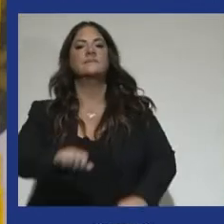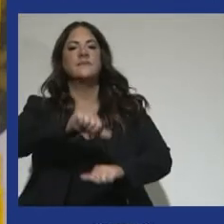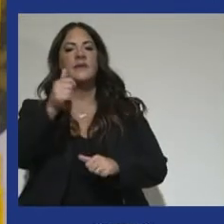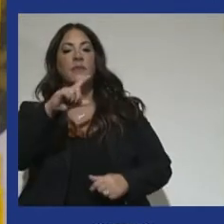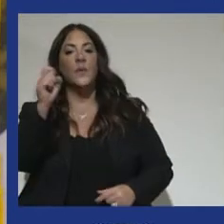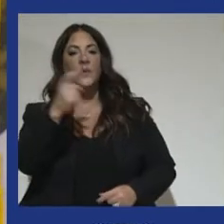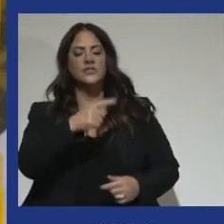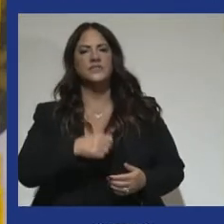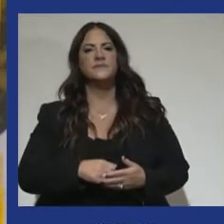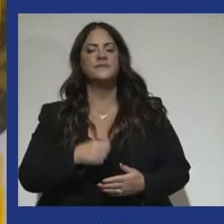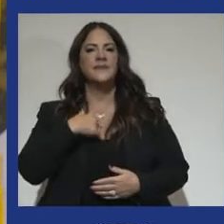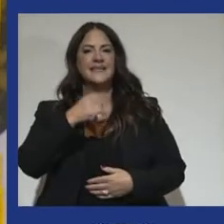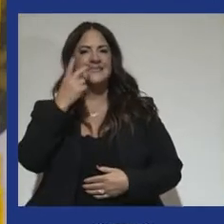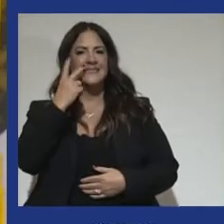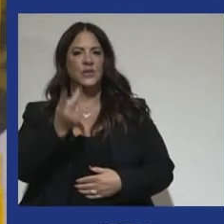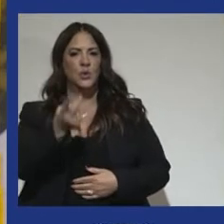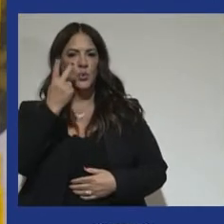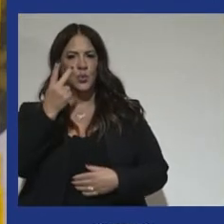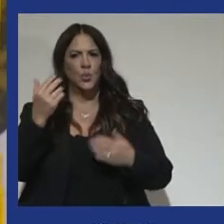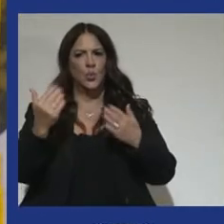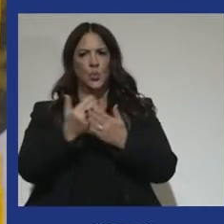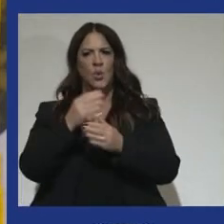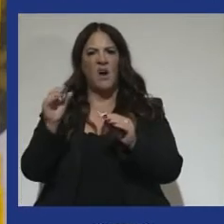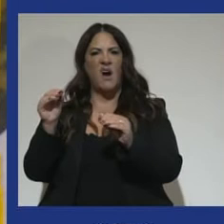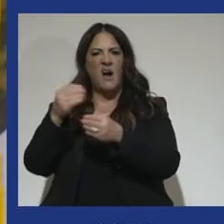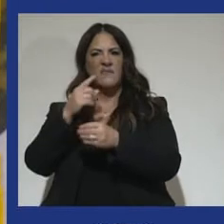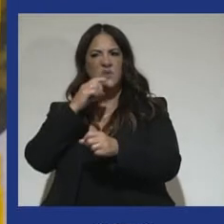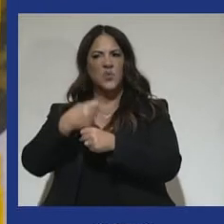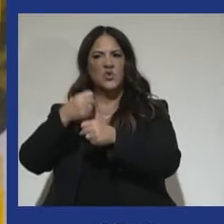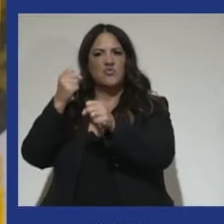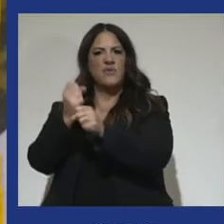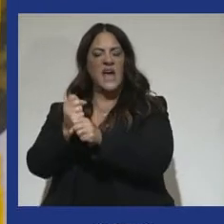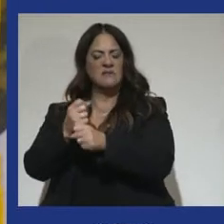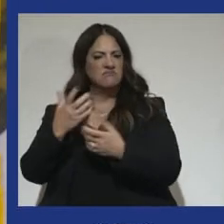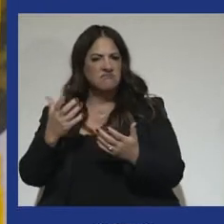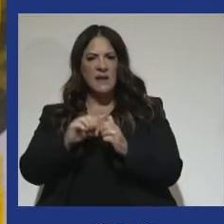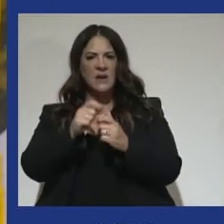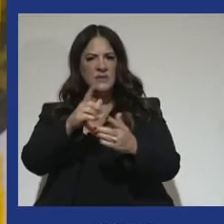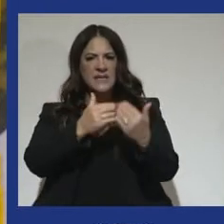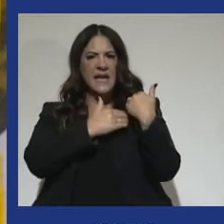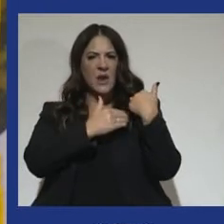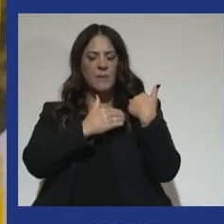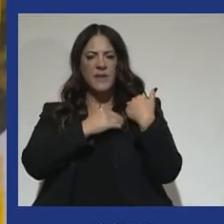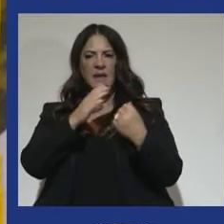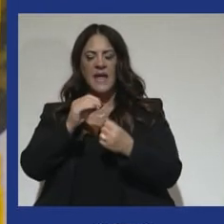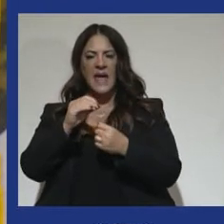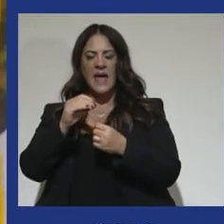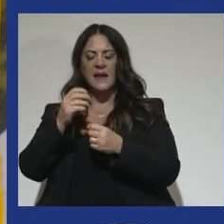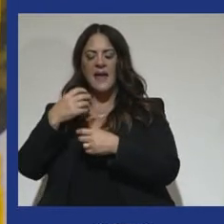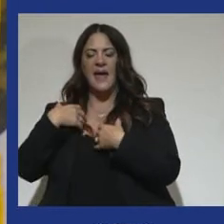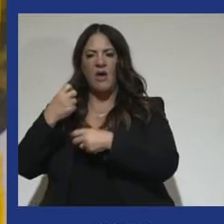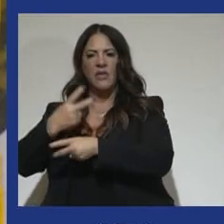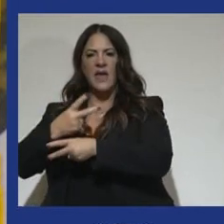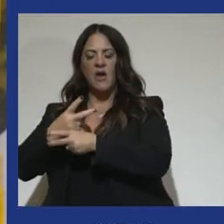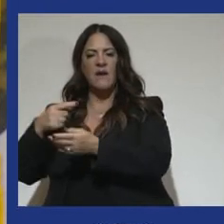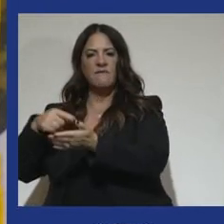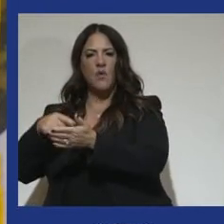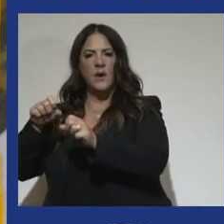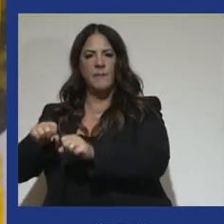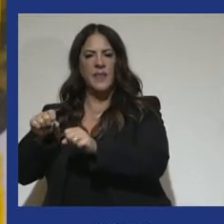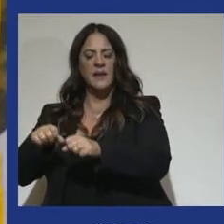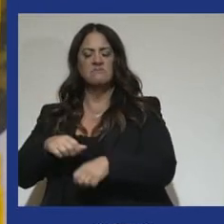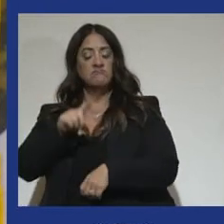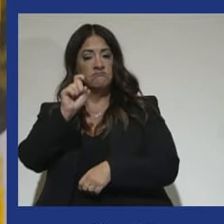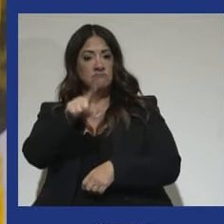yo veo que hay dos nuevas oficinas creadas de responsabilidad de pimienta